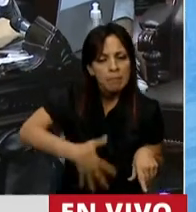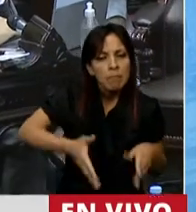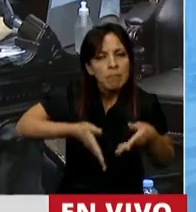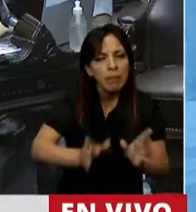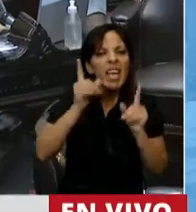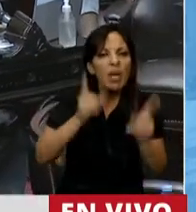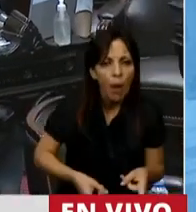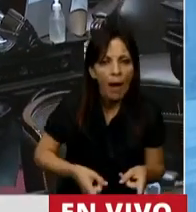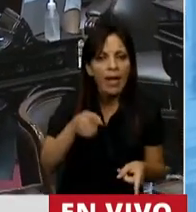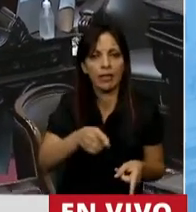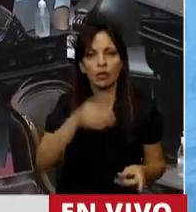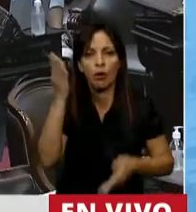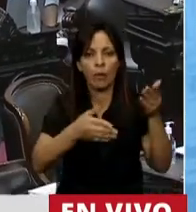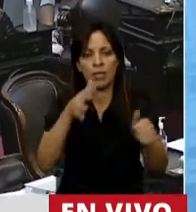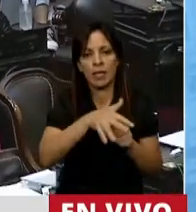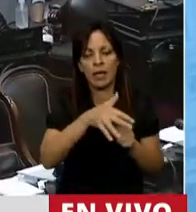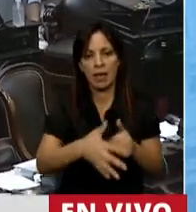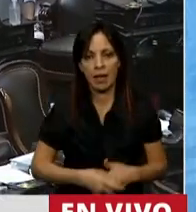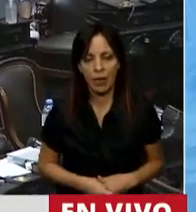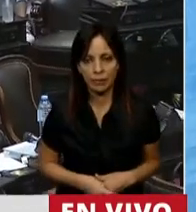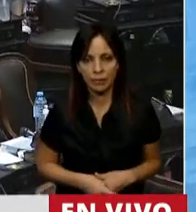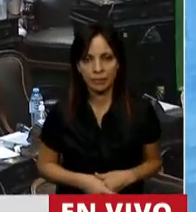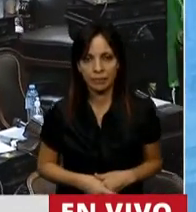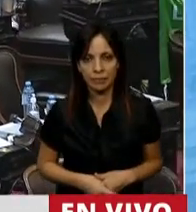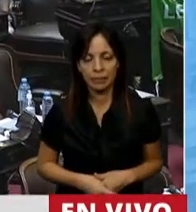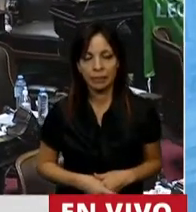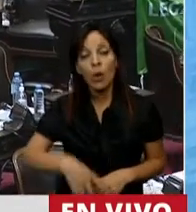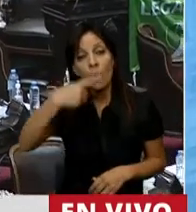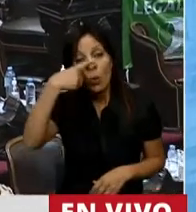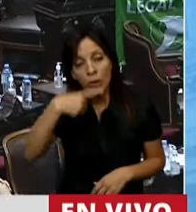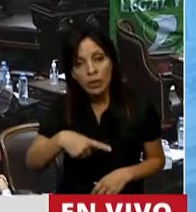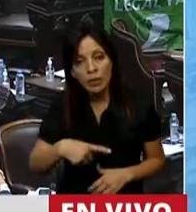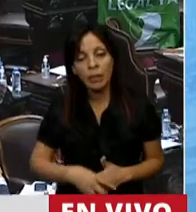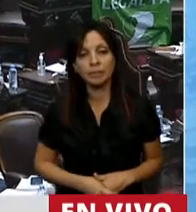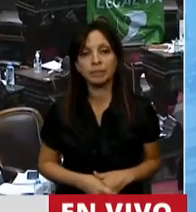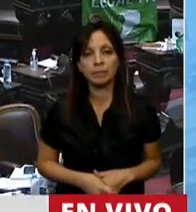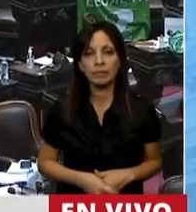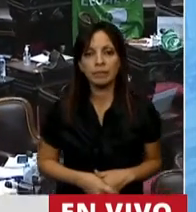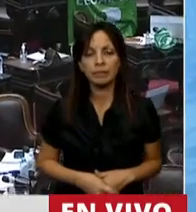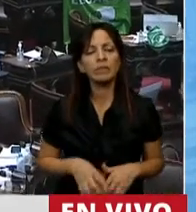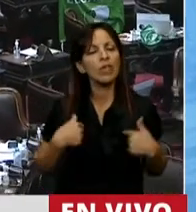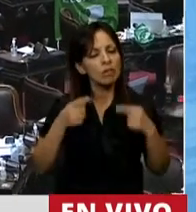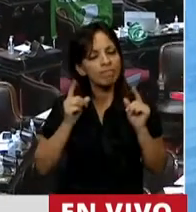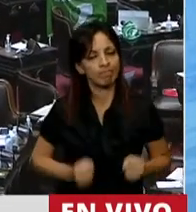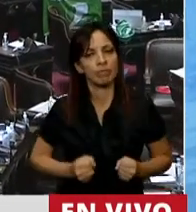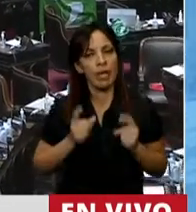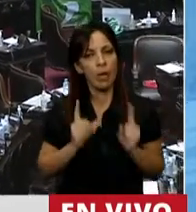consentimiento es violencia de género. Por último, señor presidente, sigo